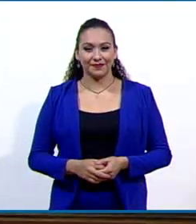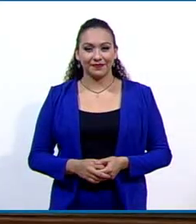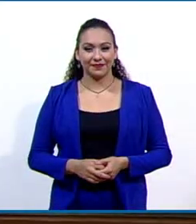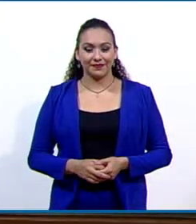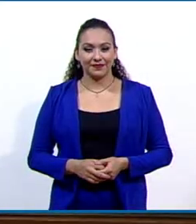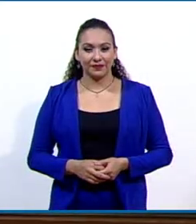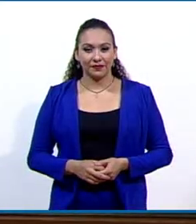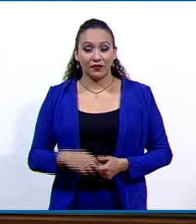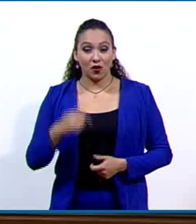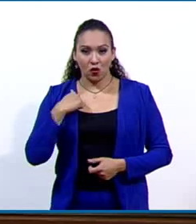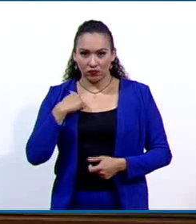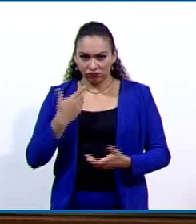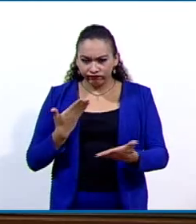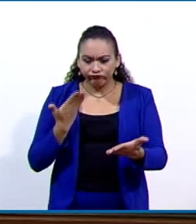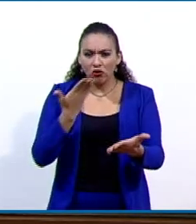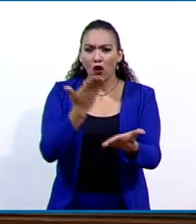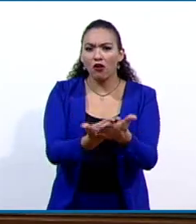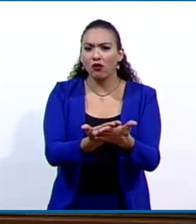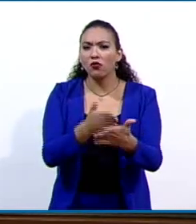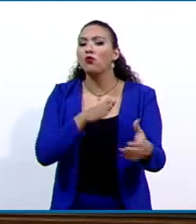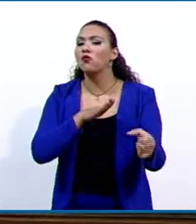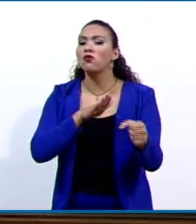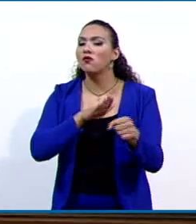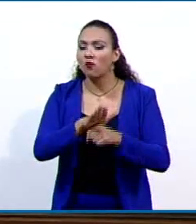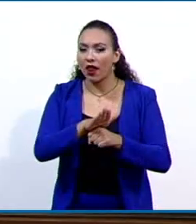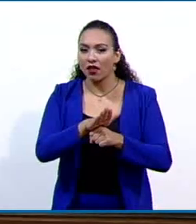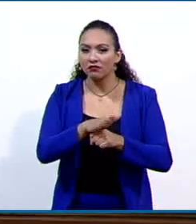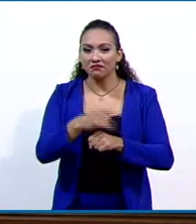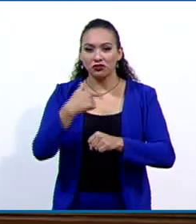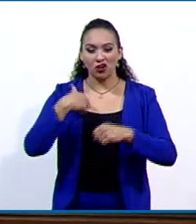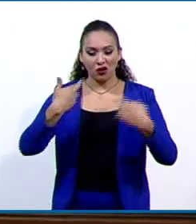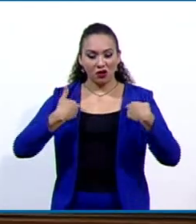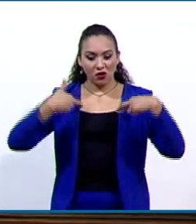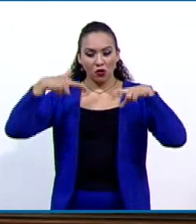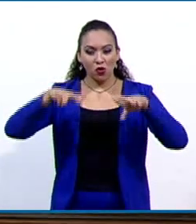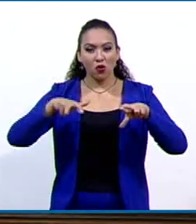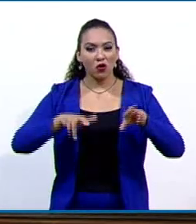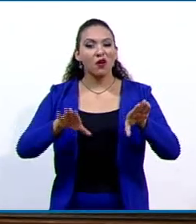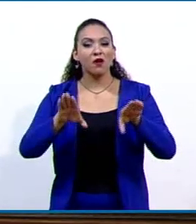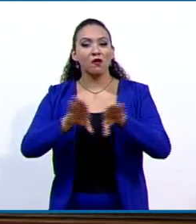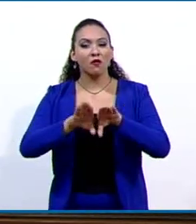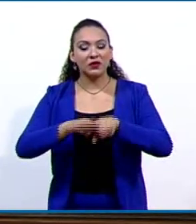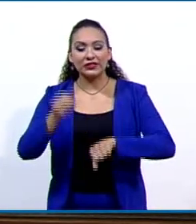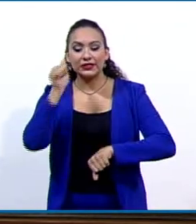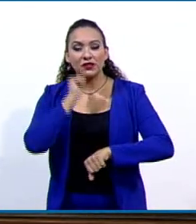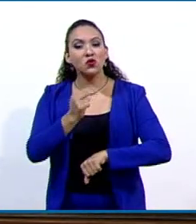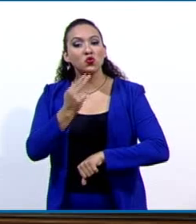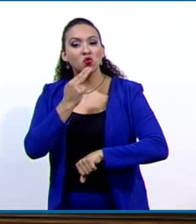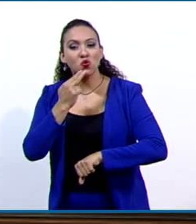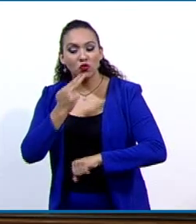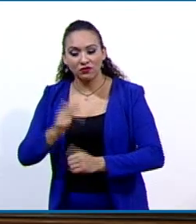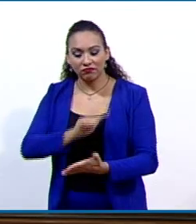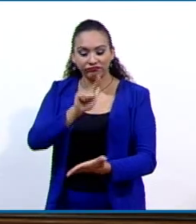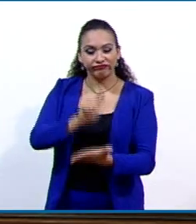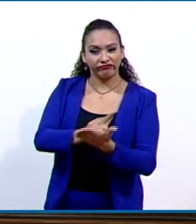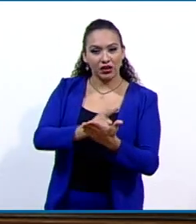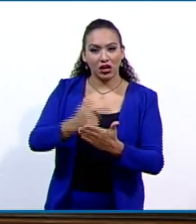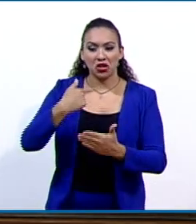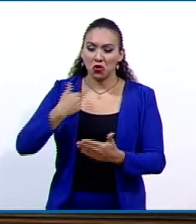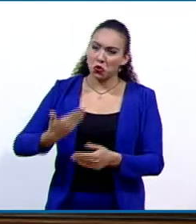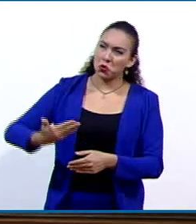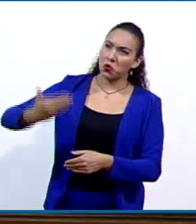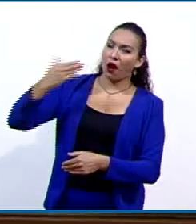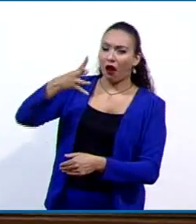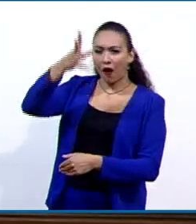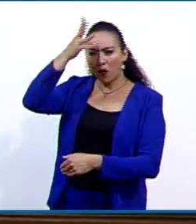Lo que ofrezco es una representación basada en las herramientas que me han guiado, en lo que